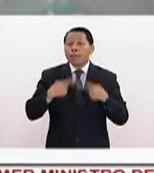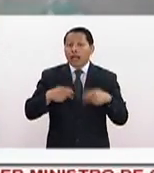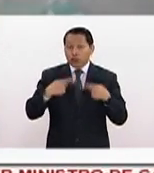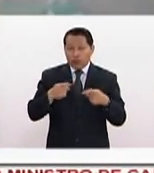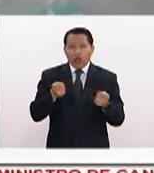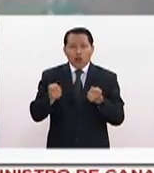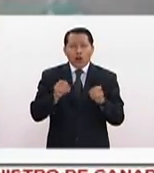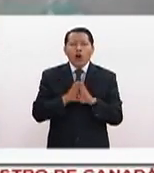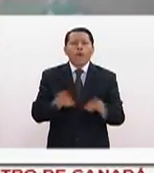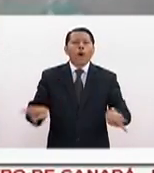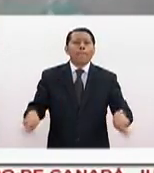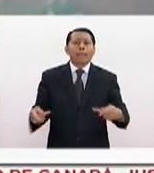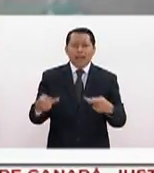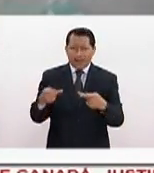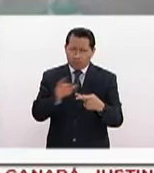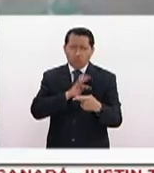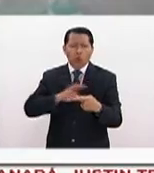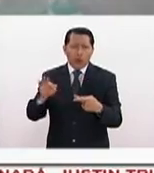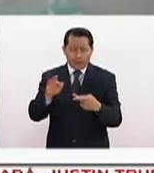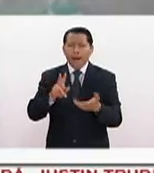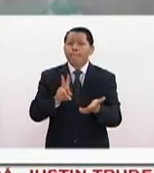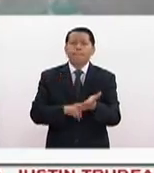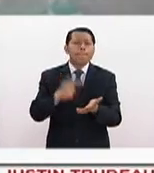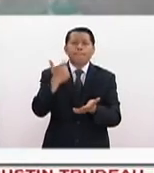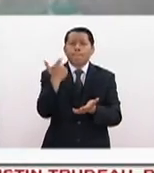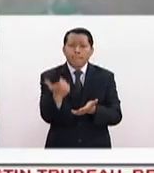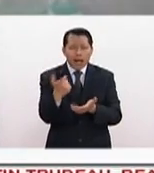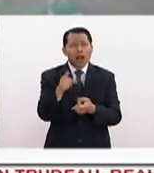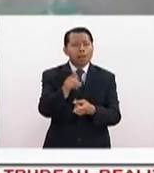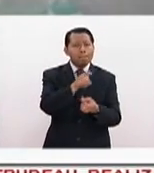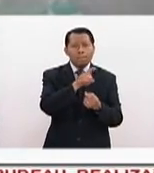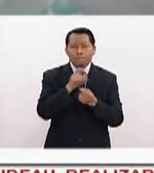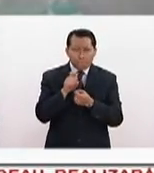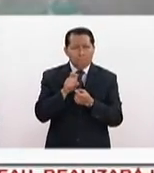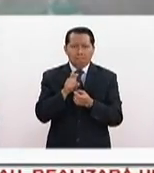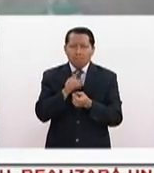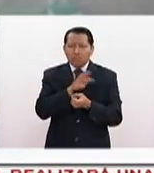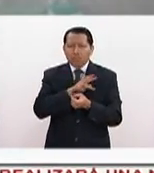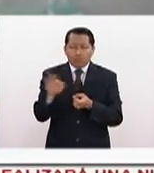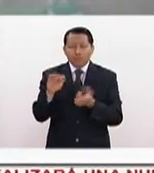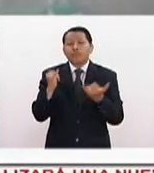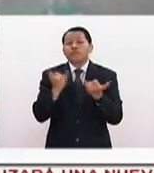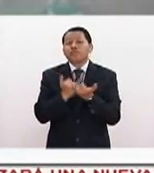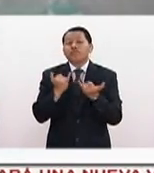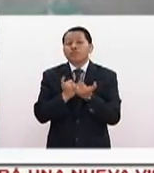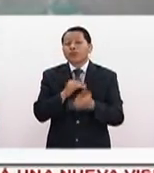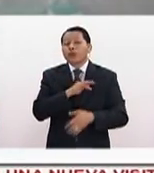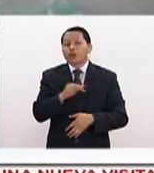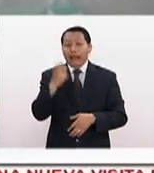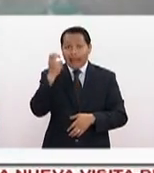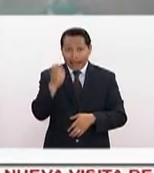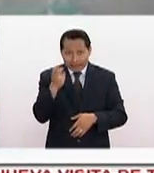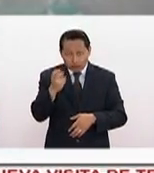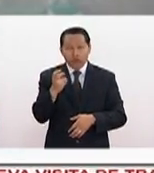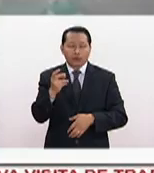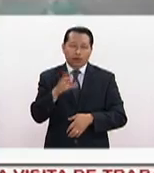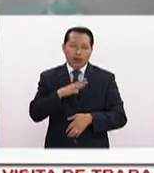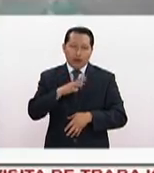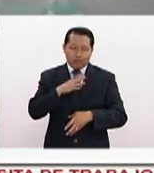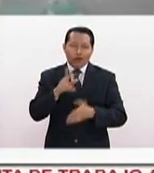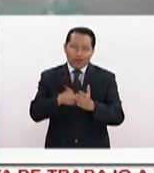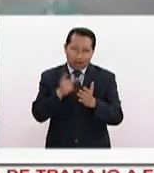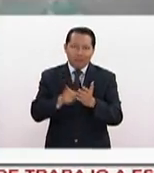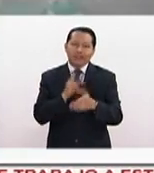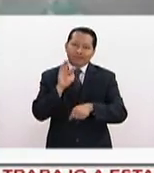sobre cómo venden sus productos, los precios que están cobrando por sus productos y realmente devolver ese poder a los productores